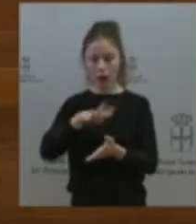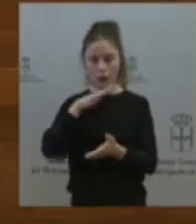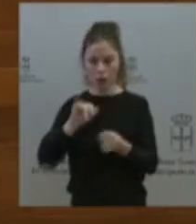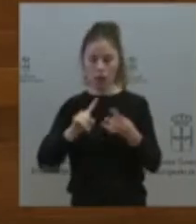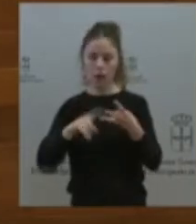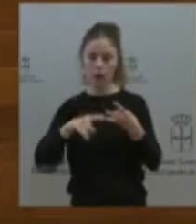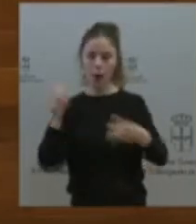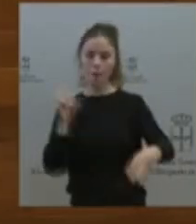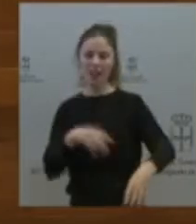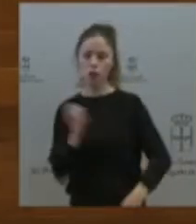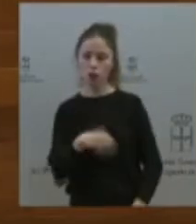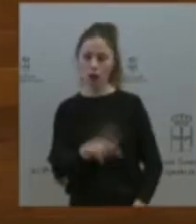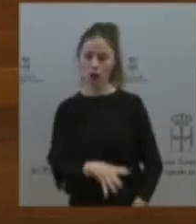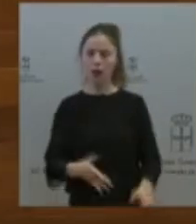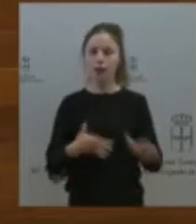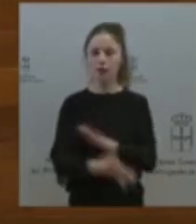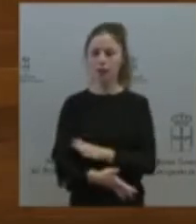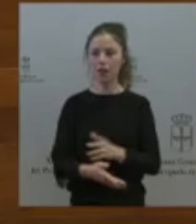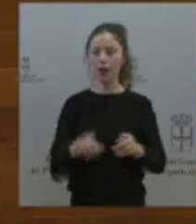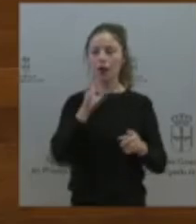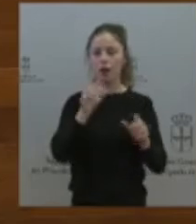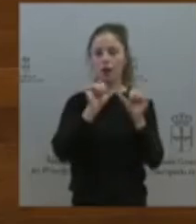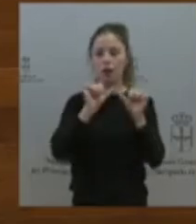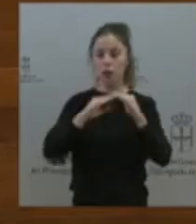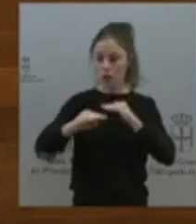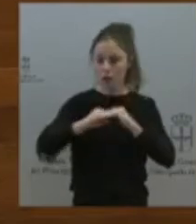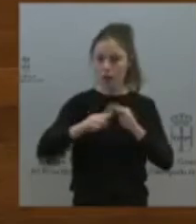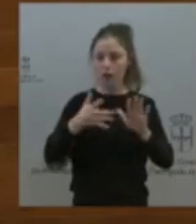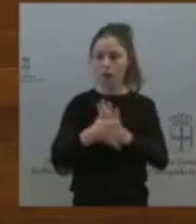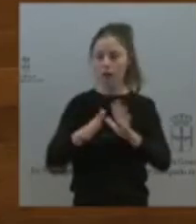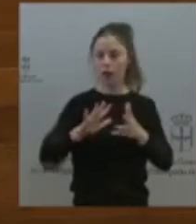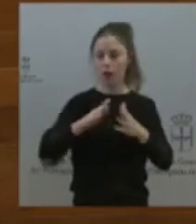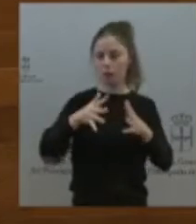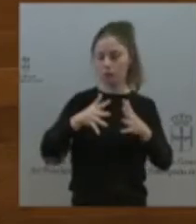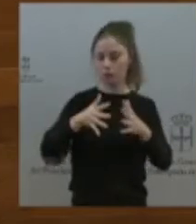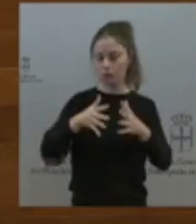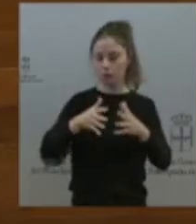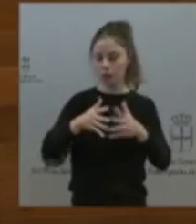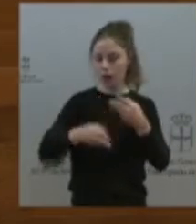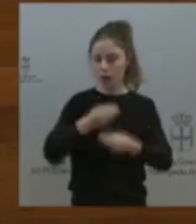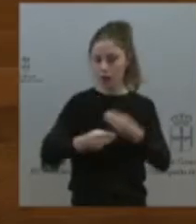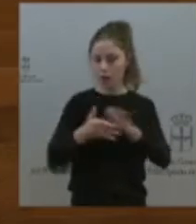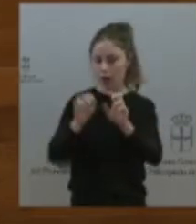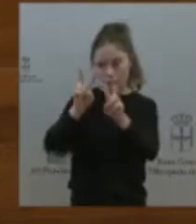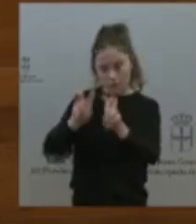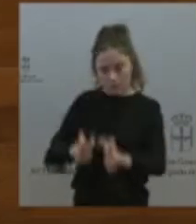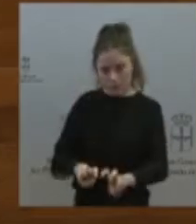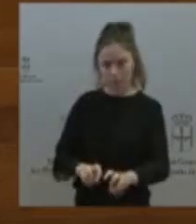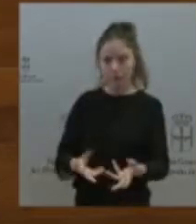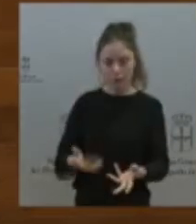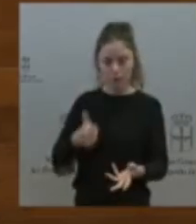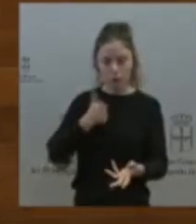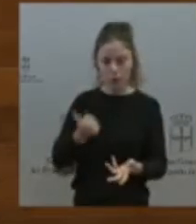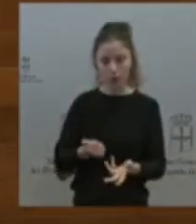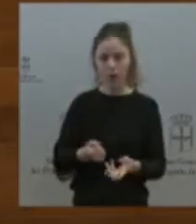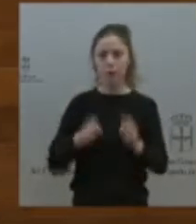hay diferentes formas de cuadrar la sostenibilidad. Yo le pido que exploremos esa posibilidad. Le he pedido también que, en materia de Ciudad 3, que existe la